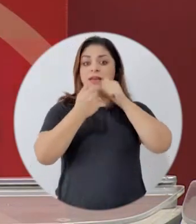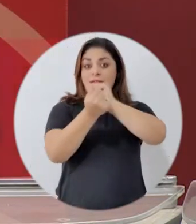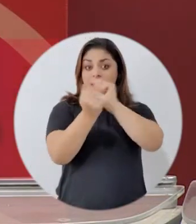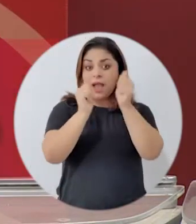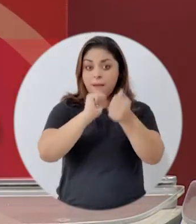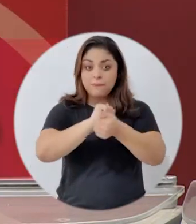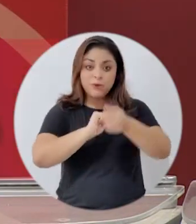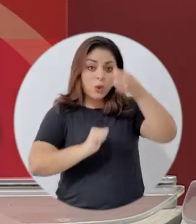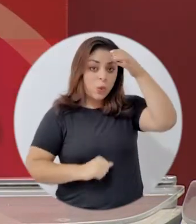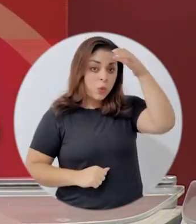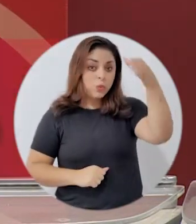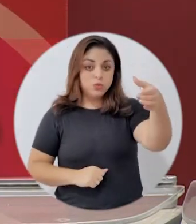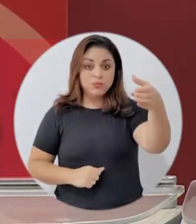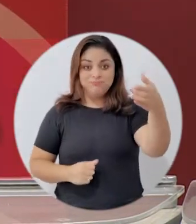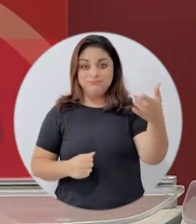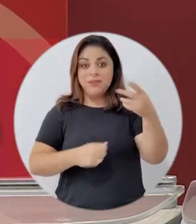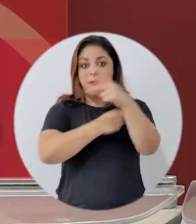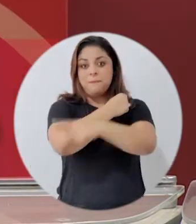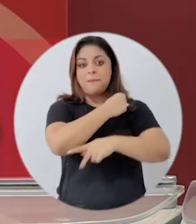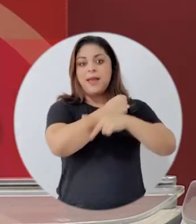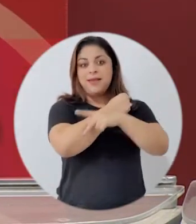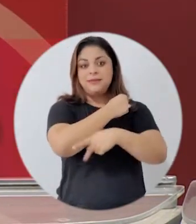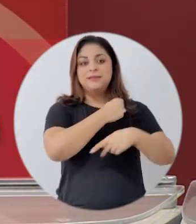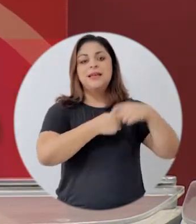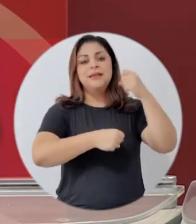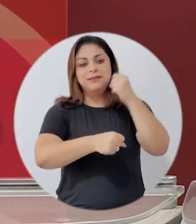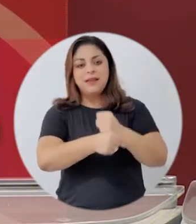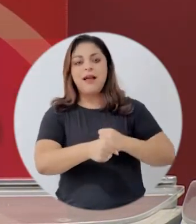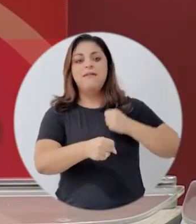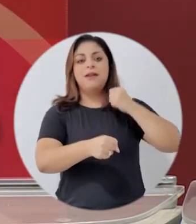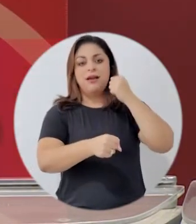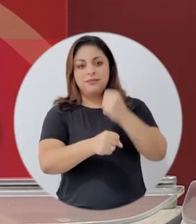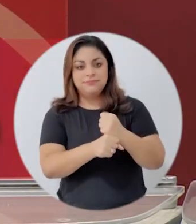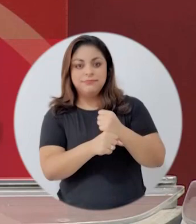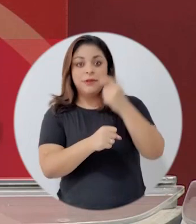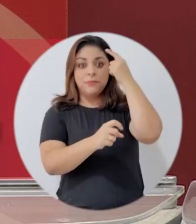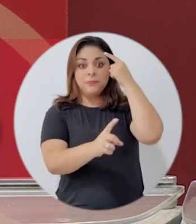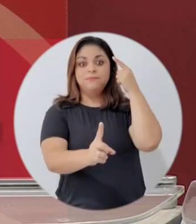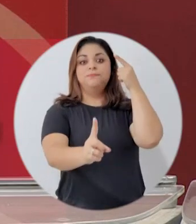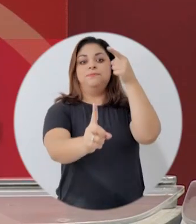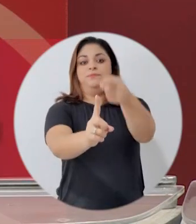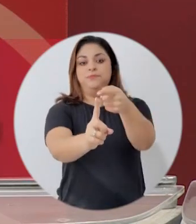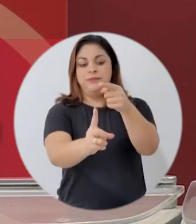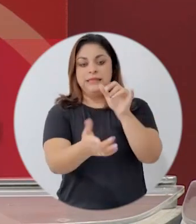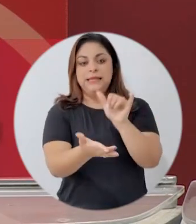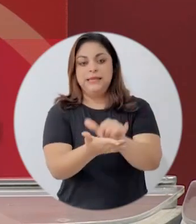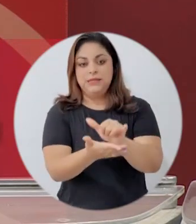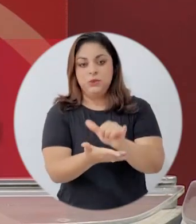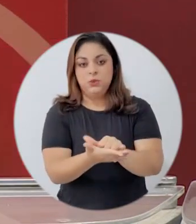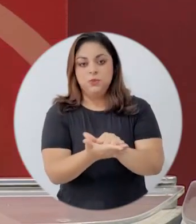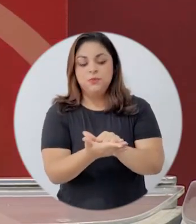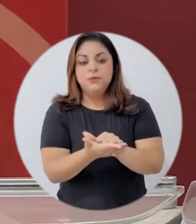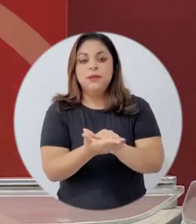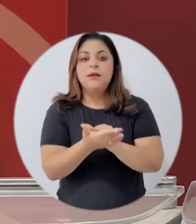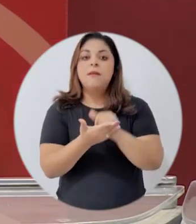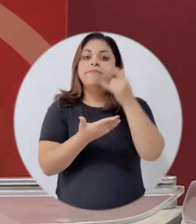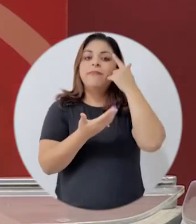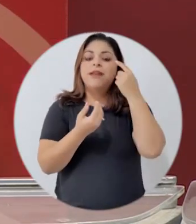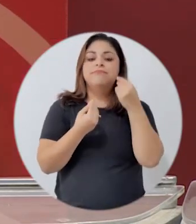cultural. El país está trabajando en eso, está trabajando en ese cambio de lo que es la estructura cultural, de las